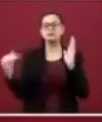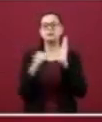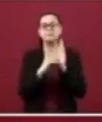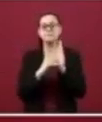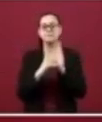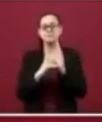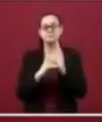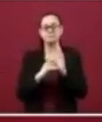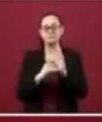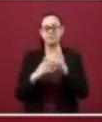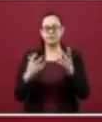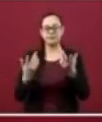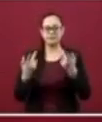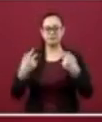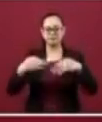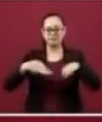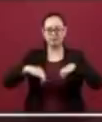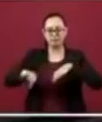no temporales,